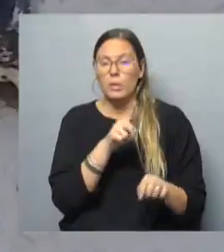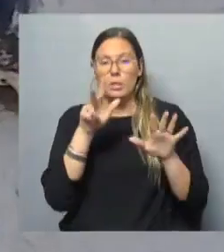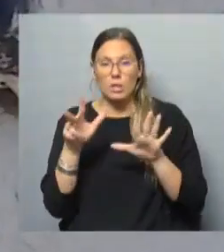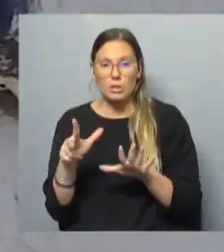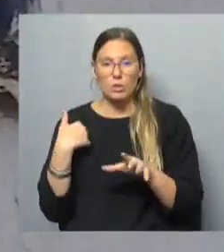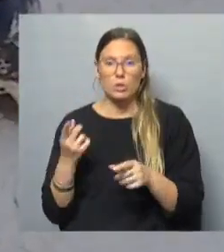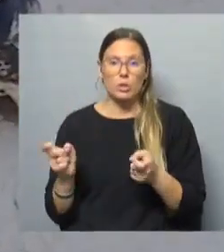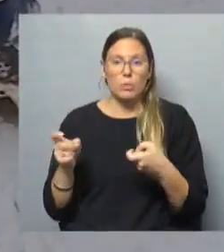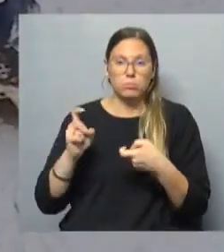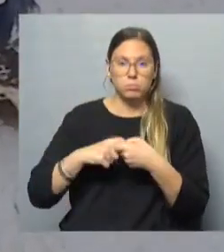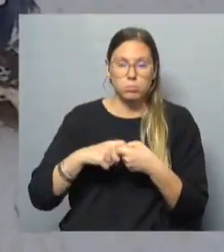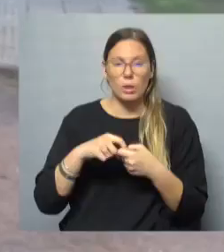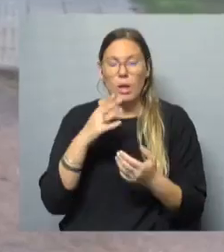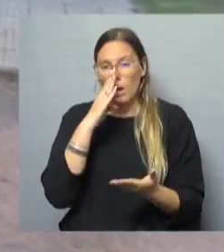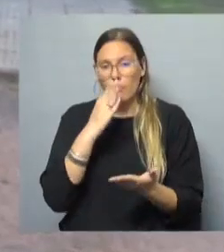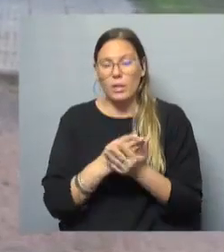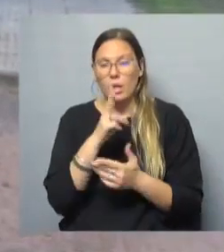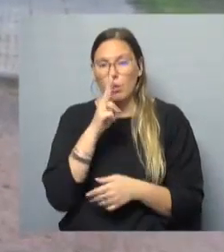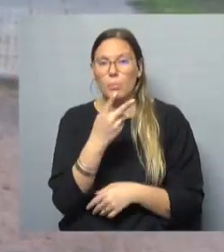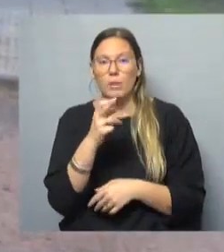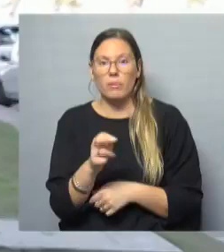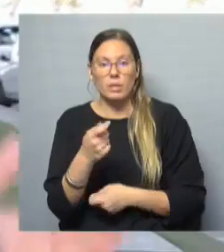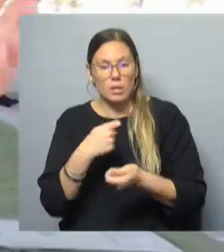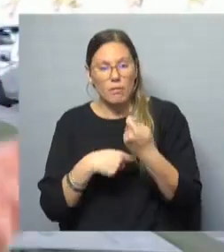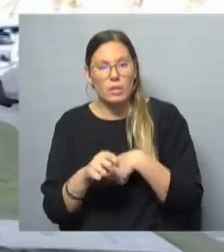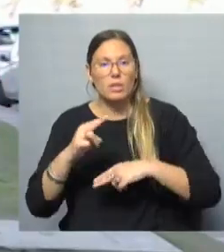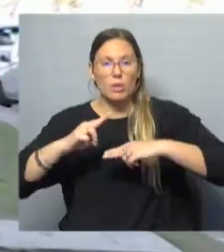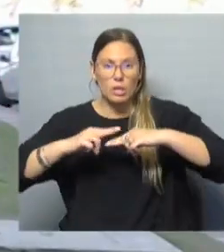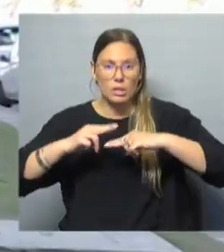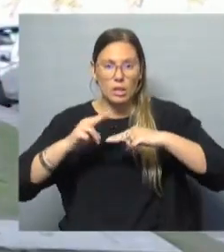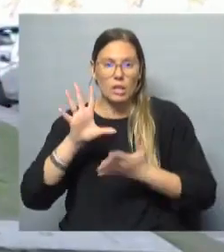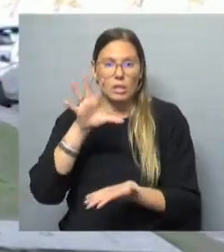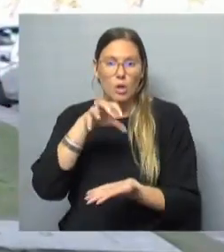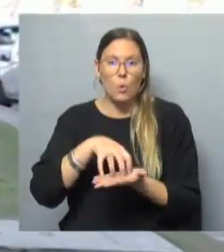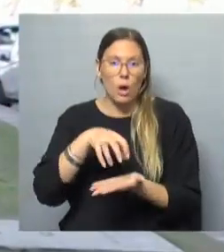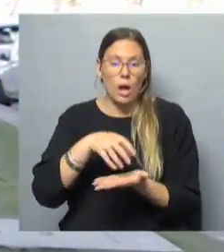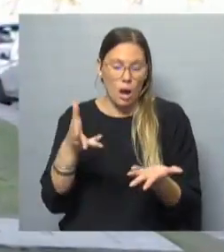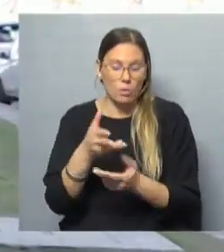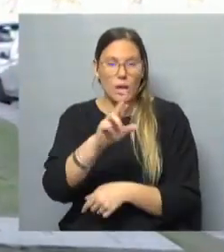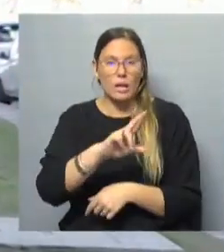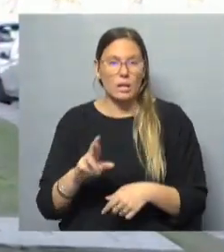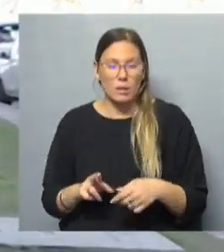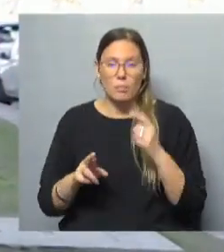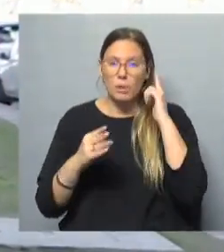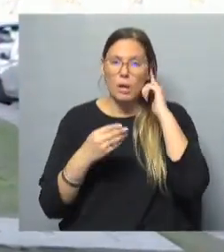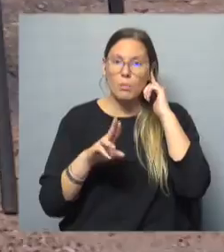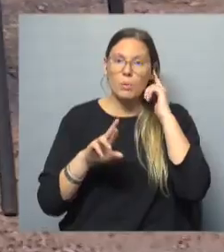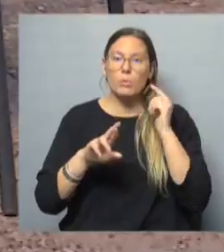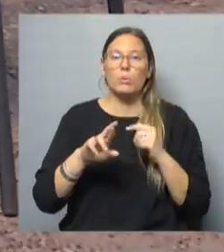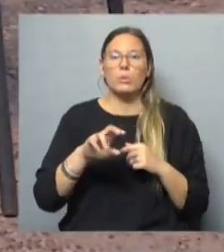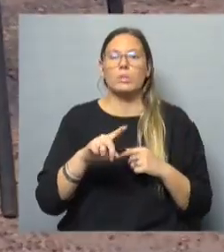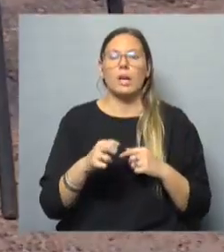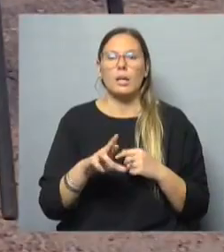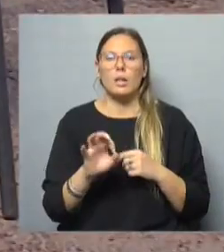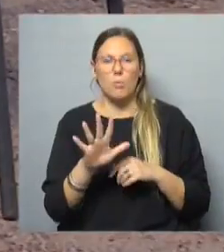sumo a finales del 2020 y bueno, veníamos vendiendo online. Tenemos también este punto de venta físico acá en la Rambla y Buxareo, pero es un proyecto que entonces ya